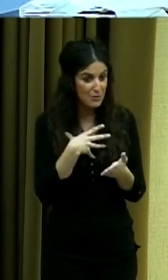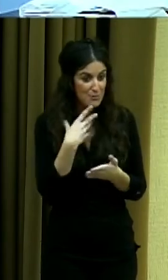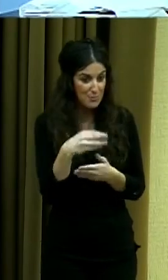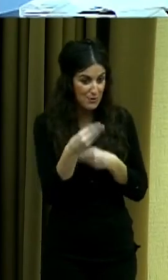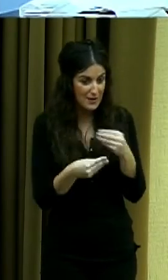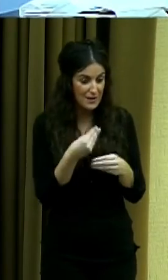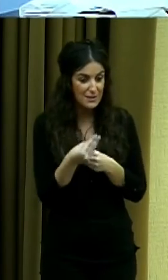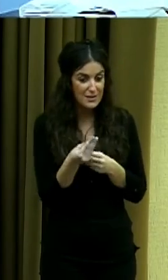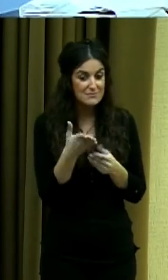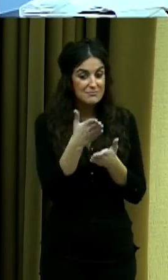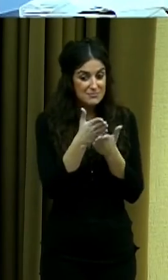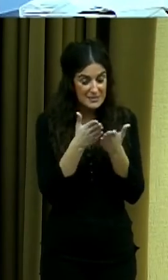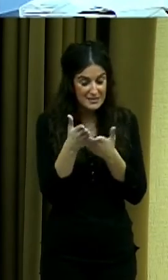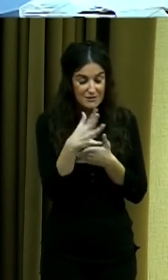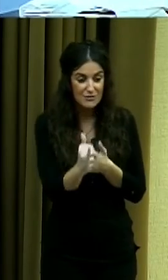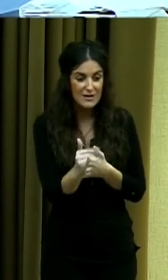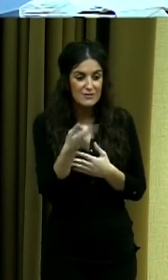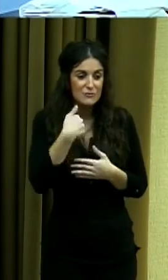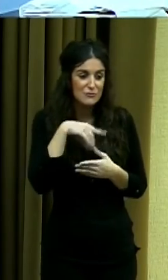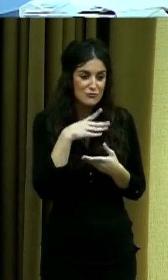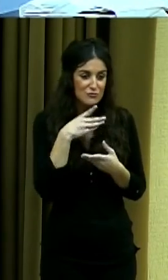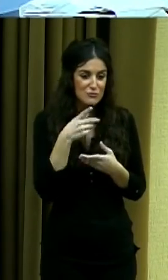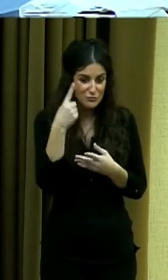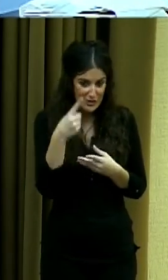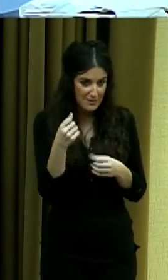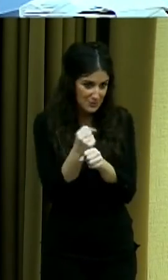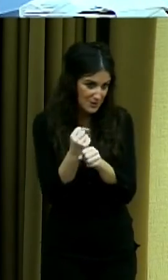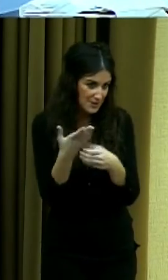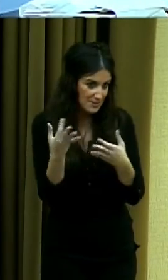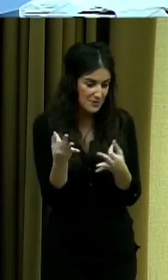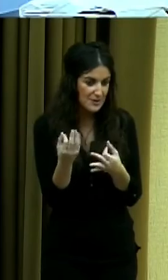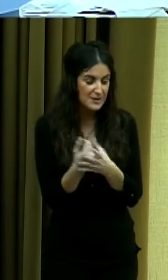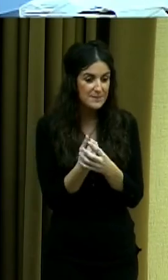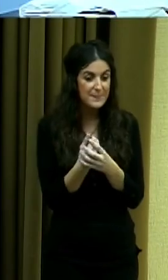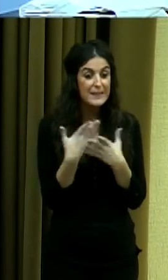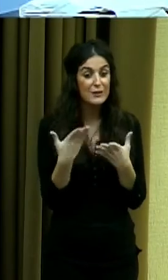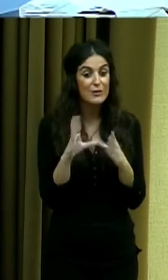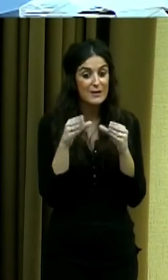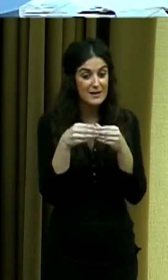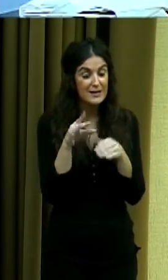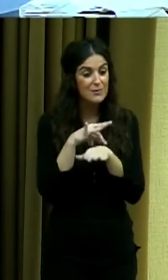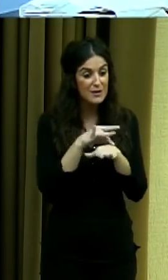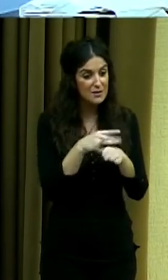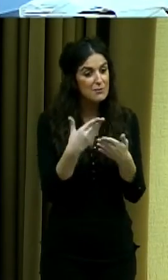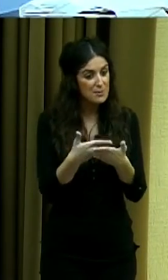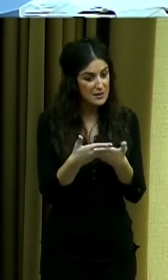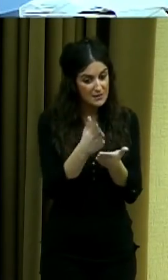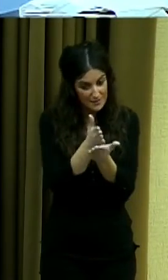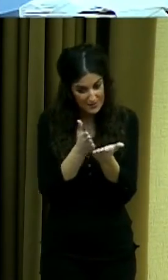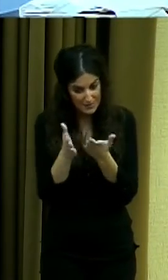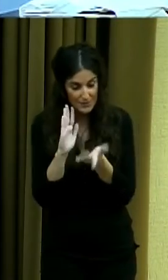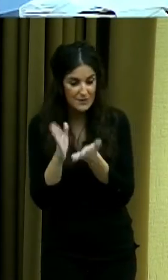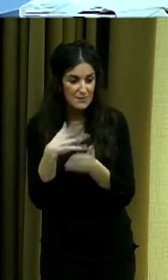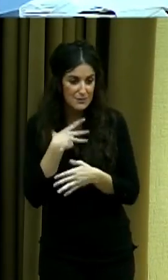y ya sabemos por dónde andamos. Entonces, a través del equipo de orientación se puede hacer una petición de derivación a